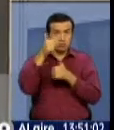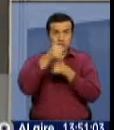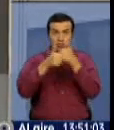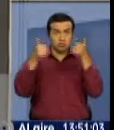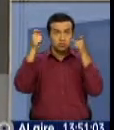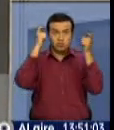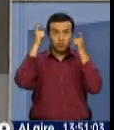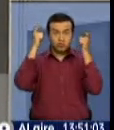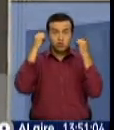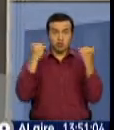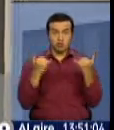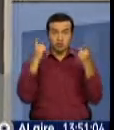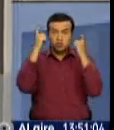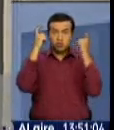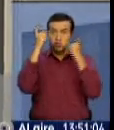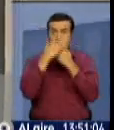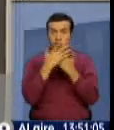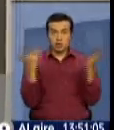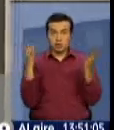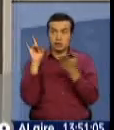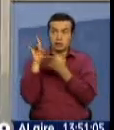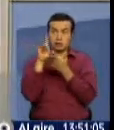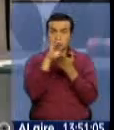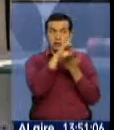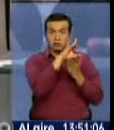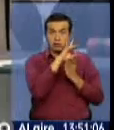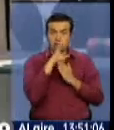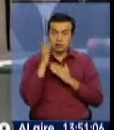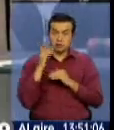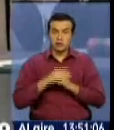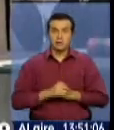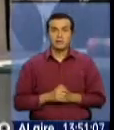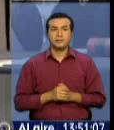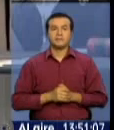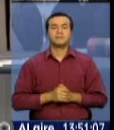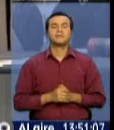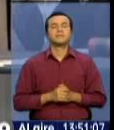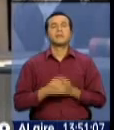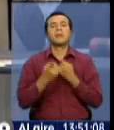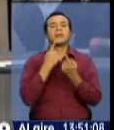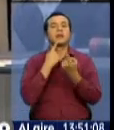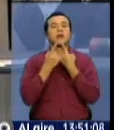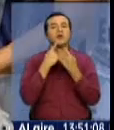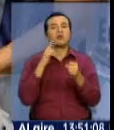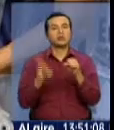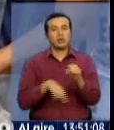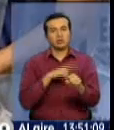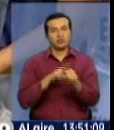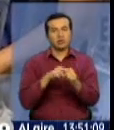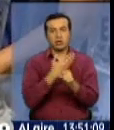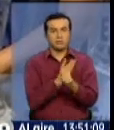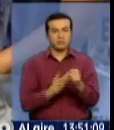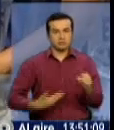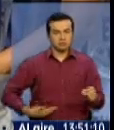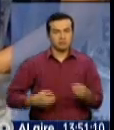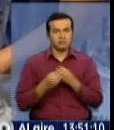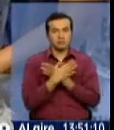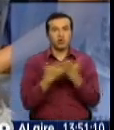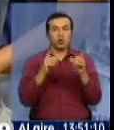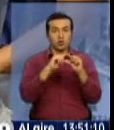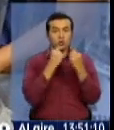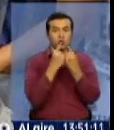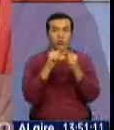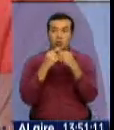autoridades de control que en este momento se encuentran sean cesadas de sus cargos. Y es que en el marco del diálogo nacional que impulsa el Ejecutivo,